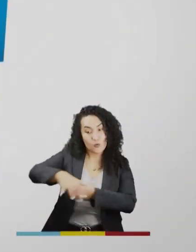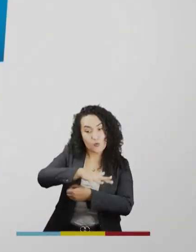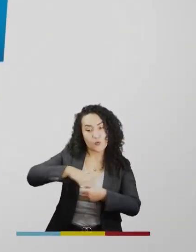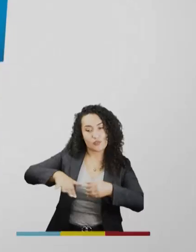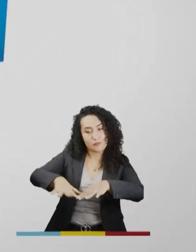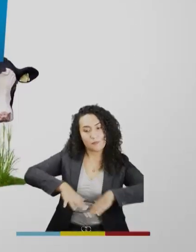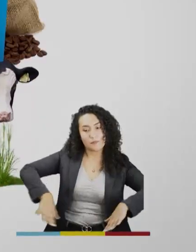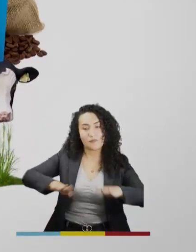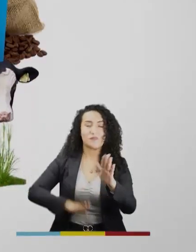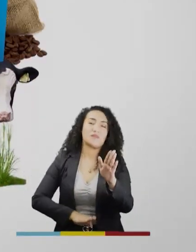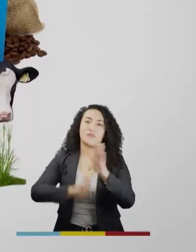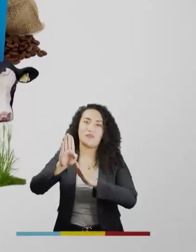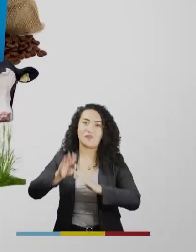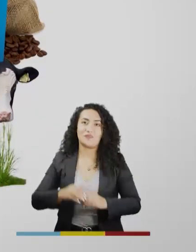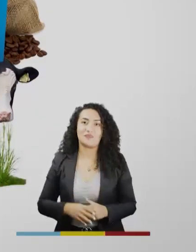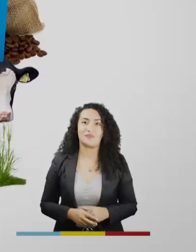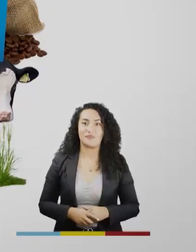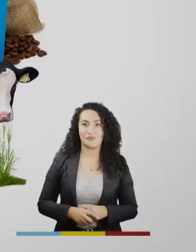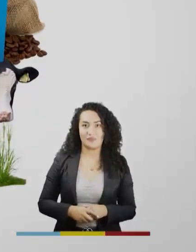Cundinamarca, región que progresa.